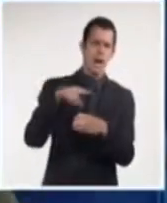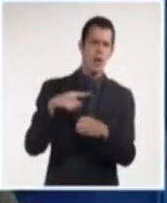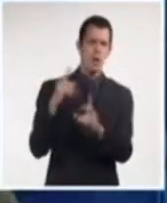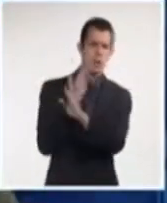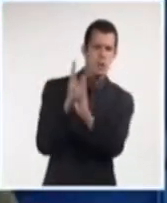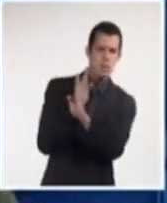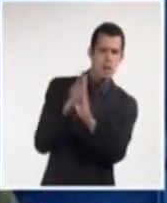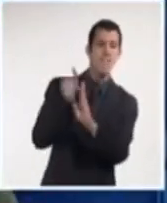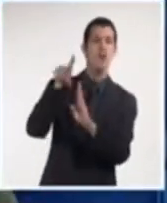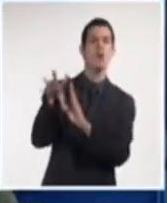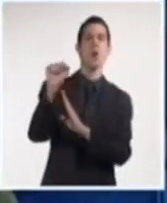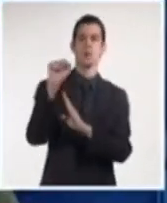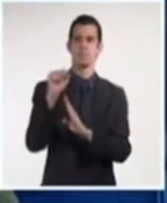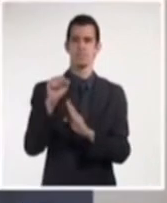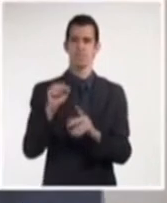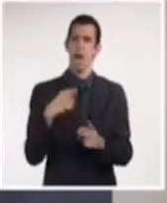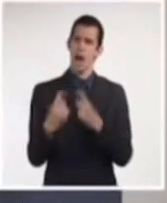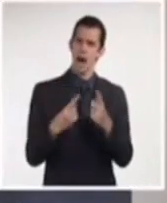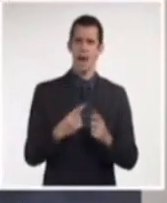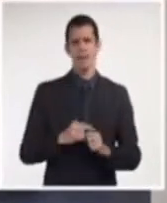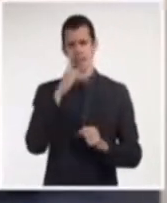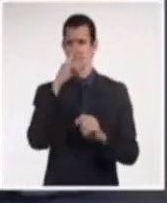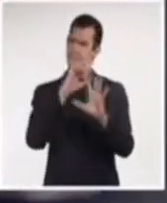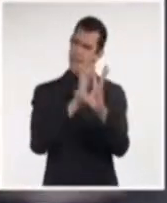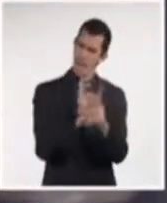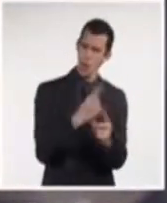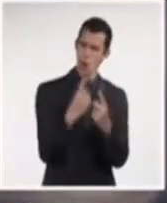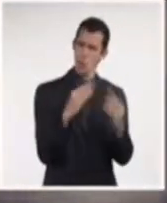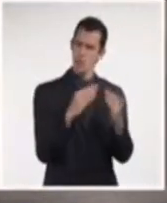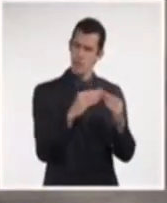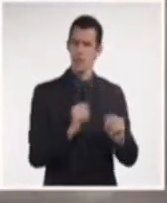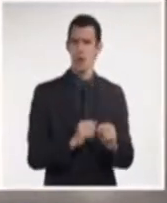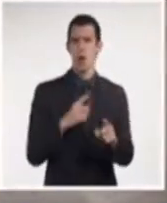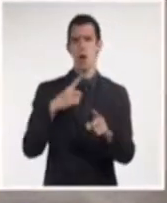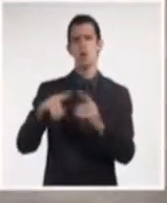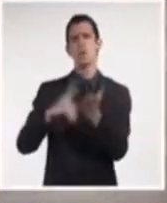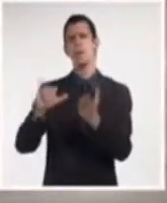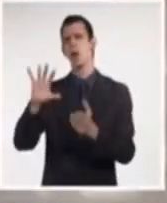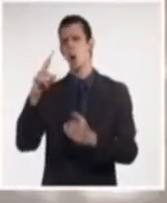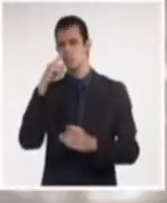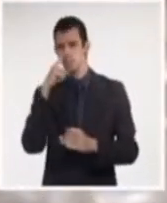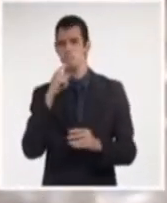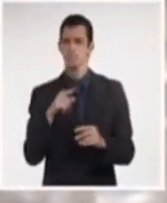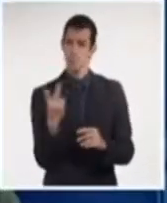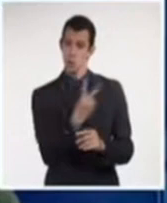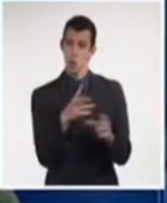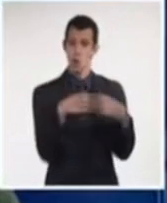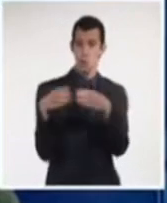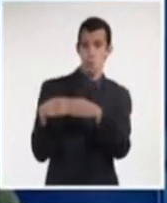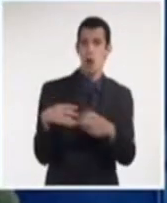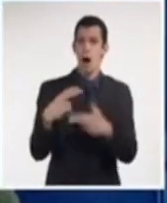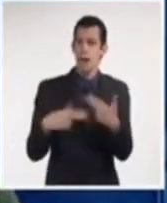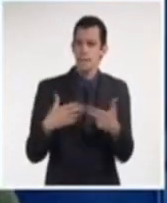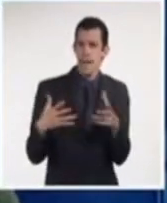oriundos de la zona de Niquero y Pilón, algunos residentes de la capital, que conformaron un grupo organizado con el propósito de